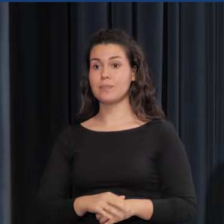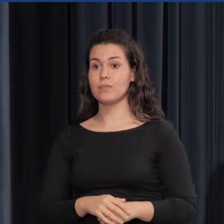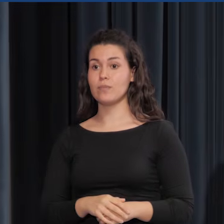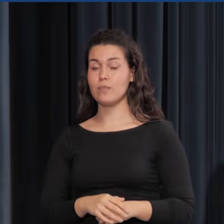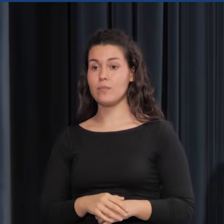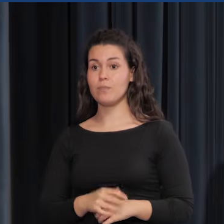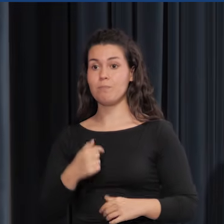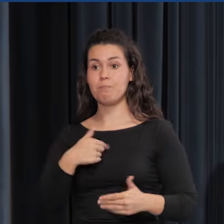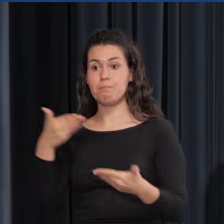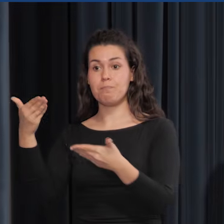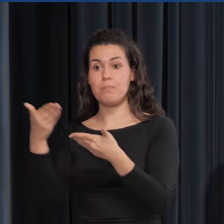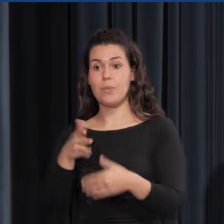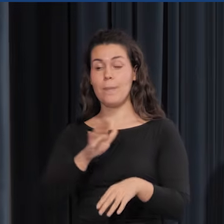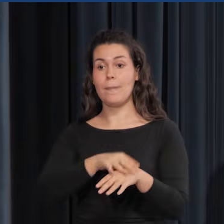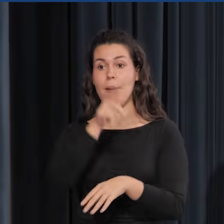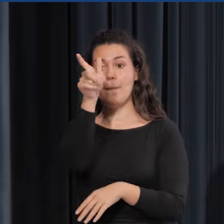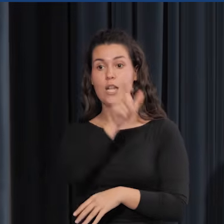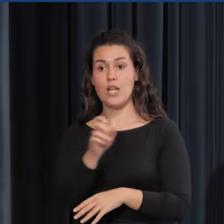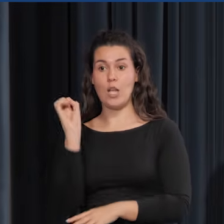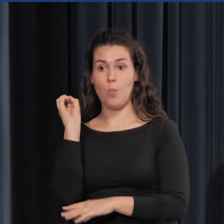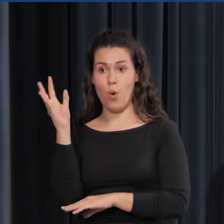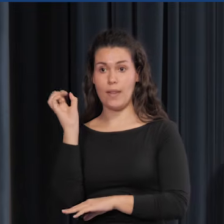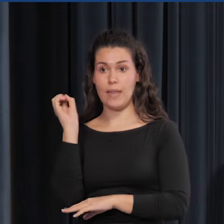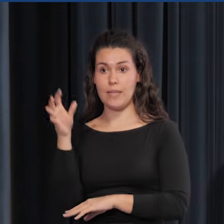a los ponentes a